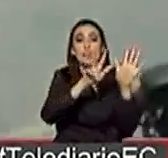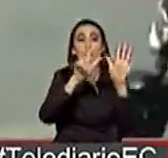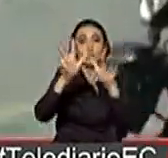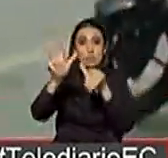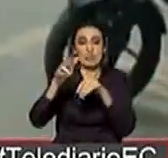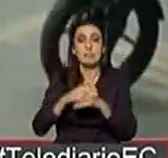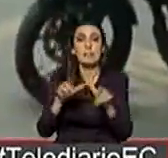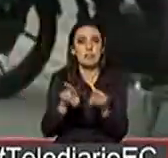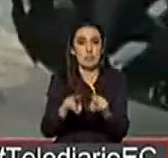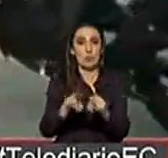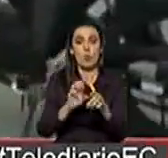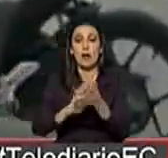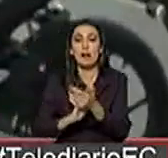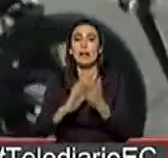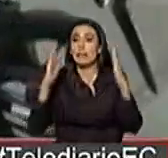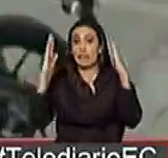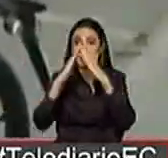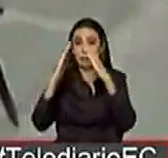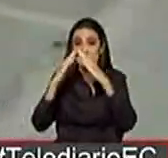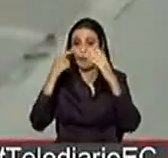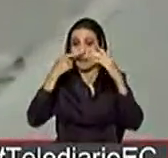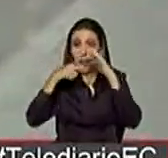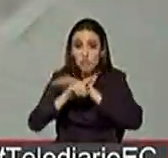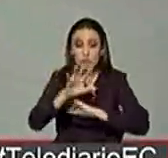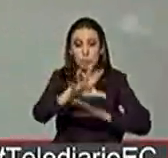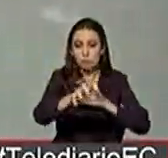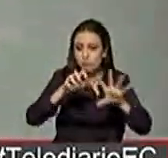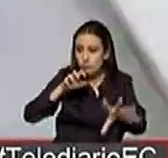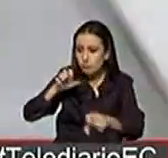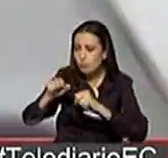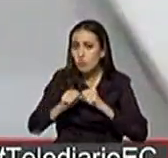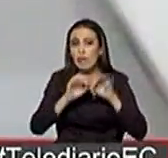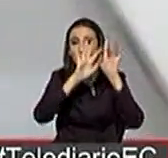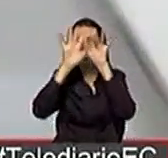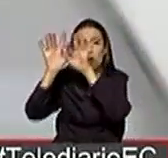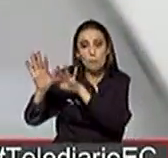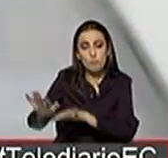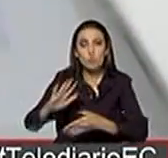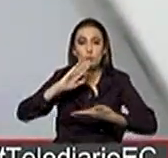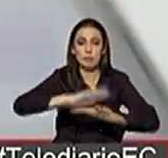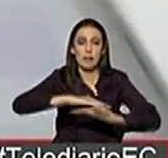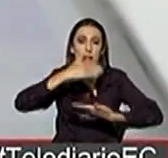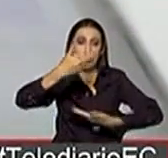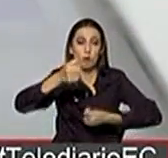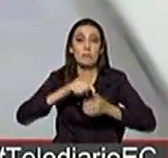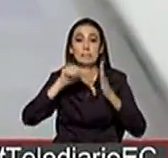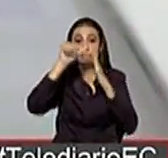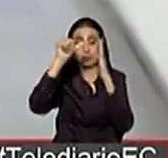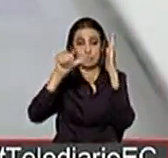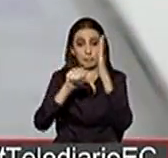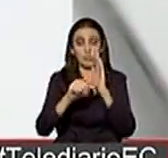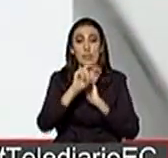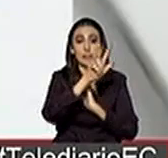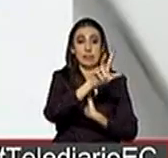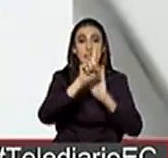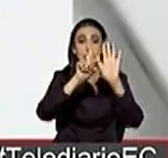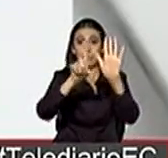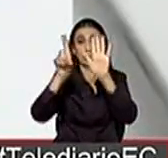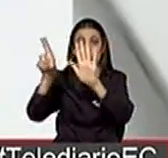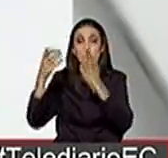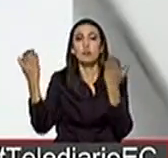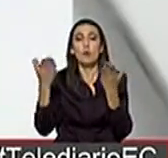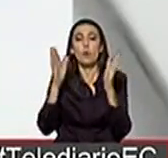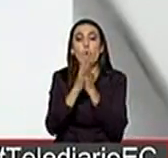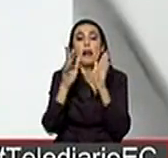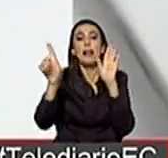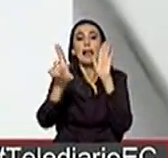en su domicilio se incautó computadoras y celulares conforme al artículo 366 del código orgánico